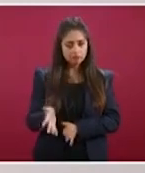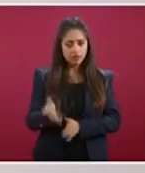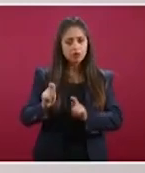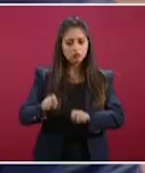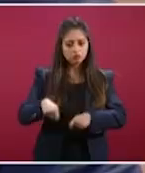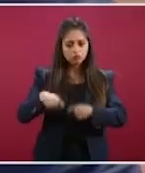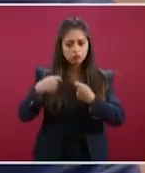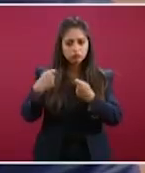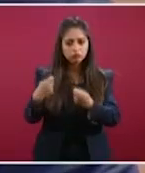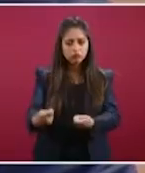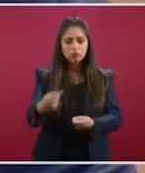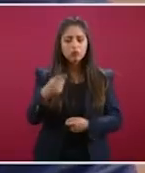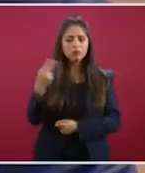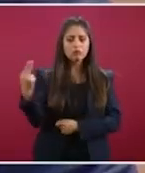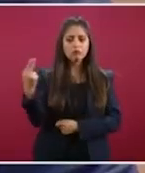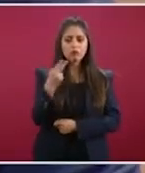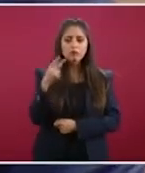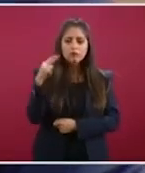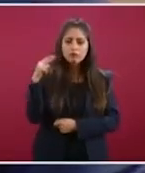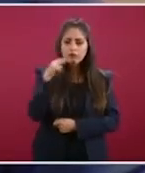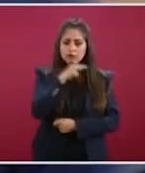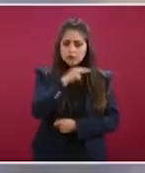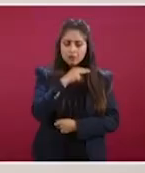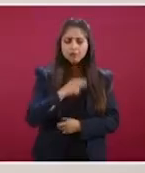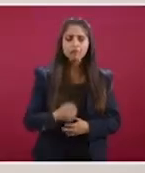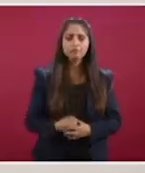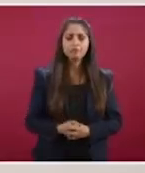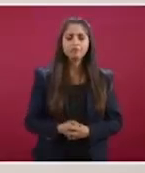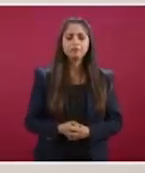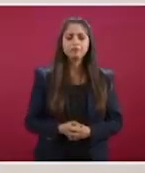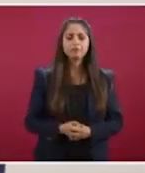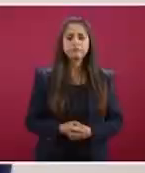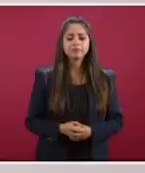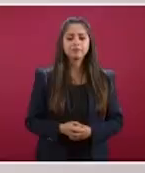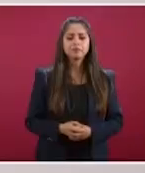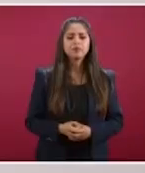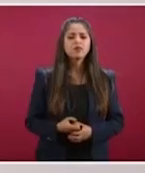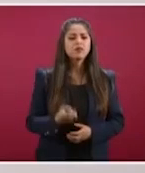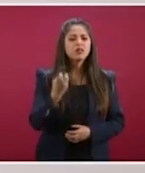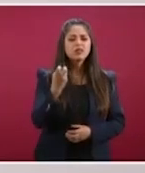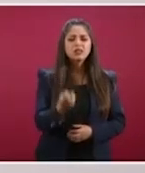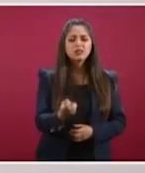entregando pronto esos recursos y todo esto permite